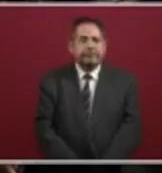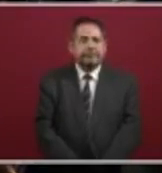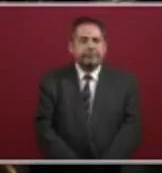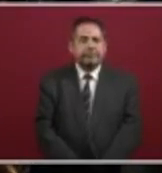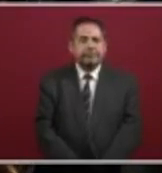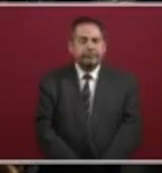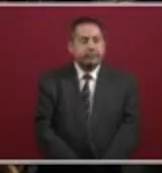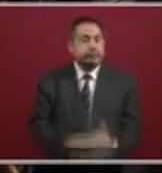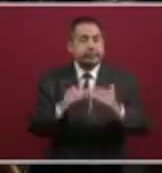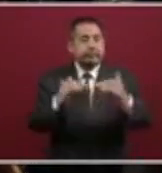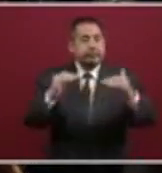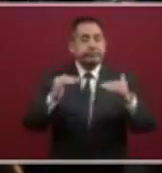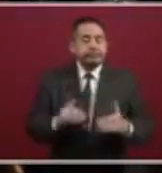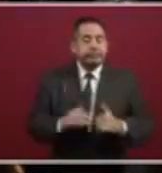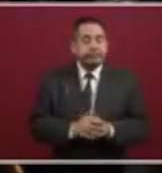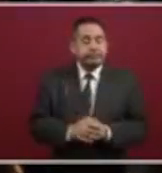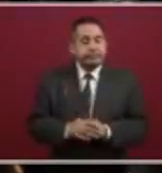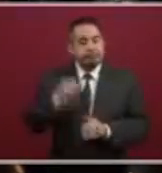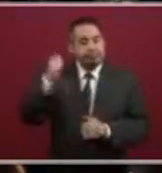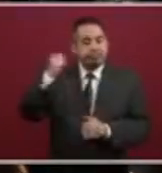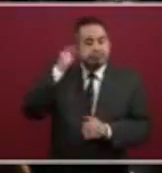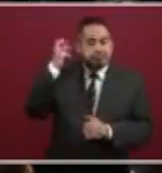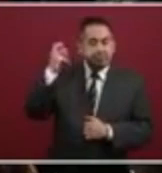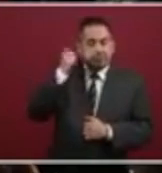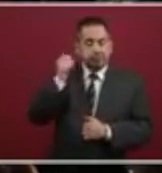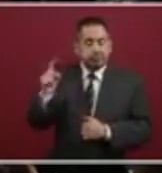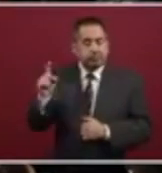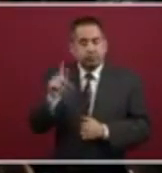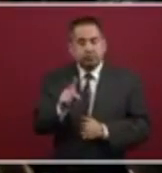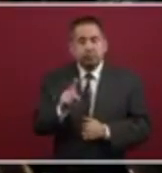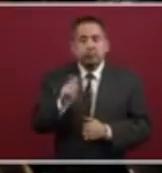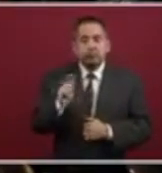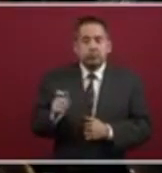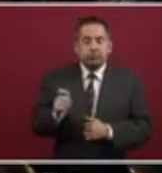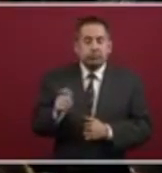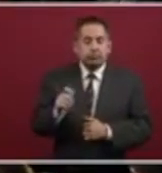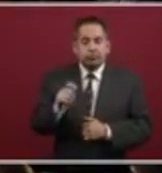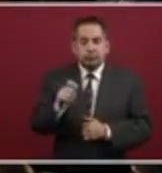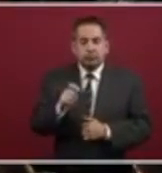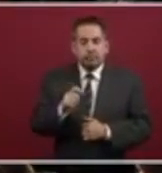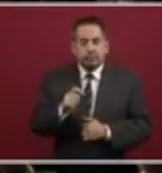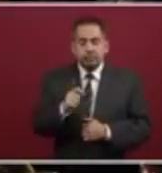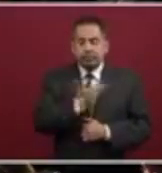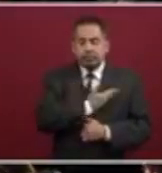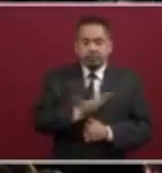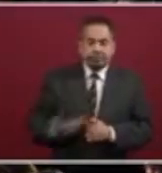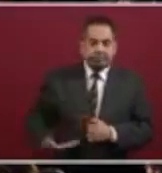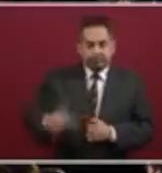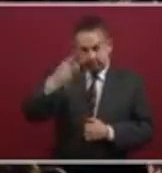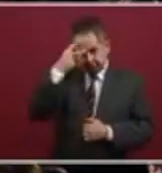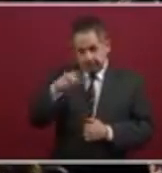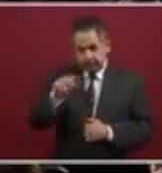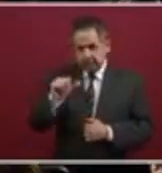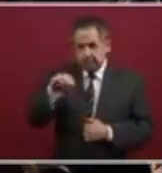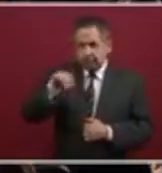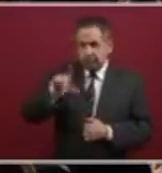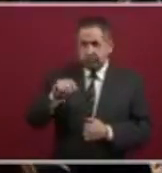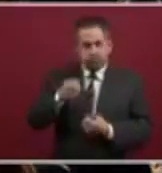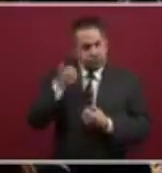A continuación, escucharemos el mensaje del licenciado Andrés Manuel López Obrador, presidente de México.